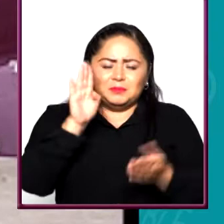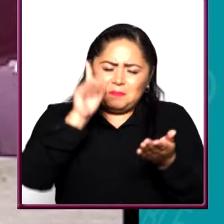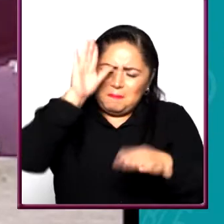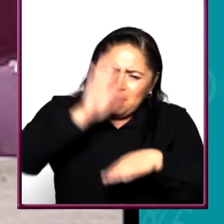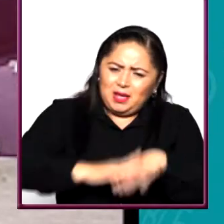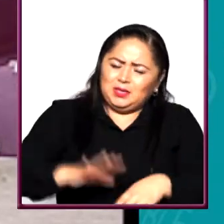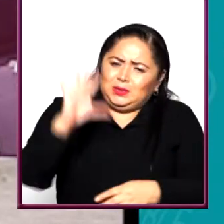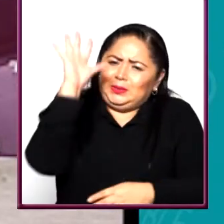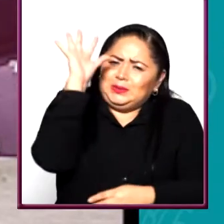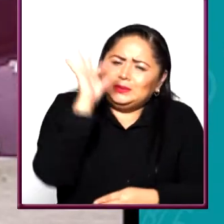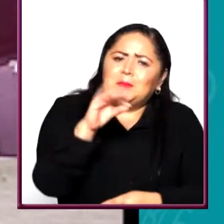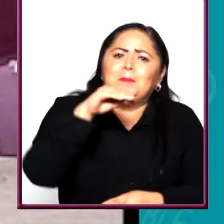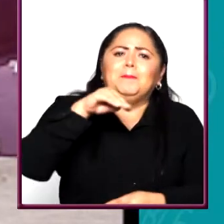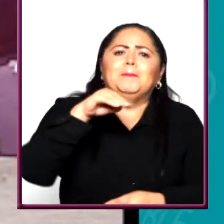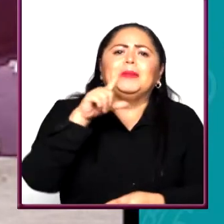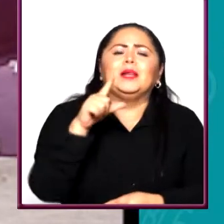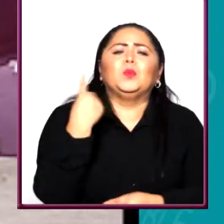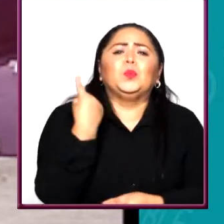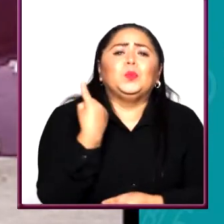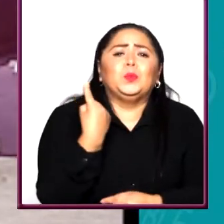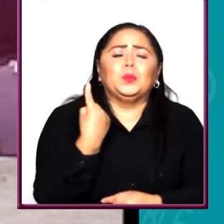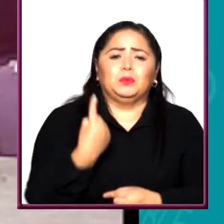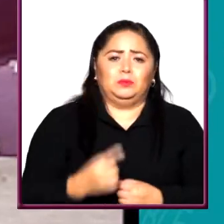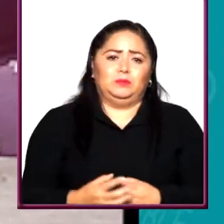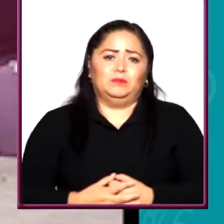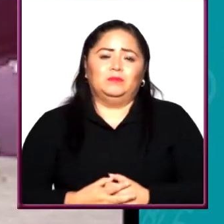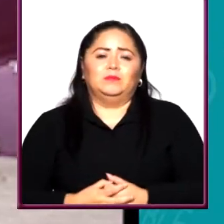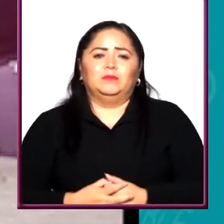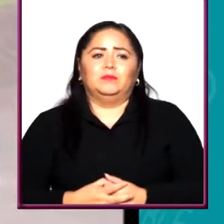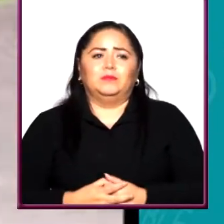la décima parte de un milímetro.